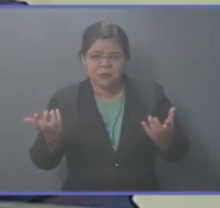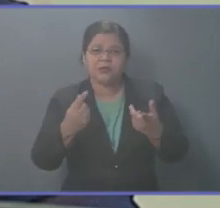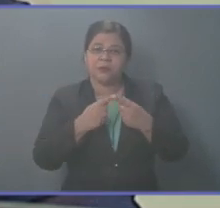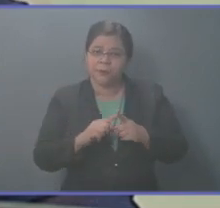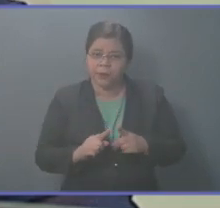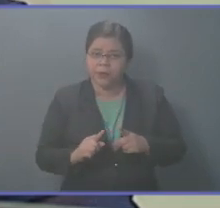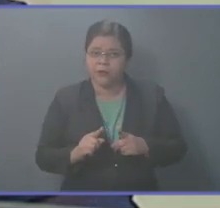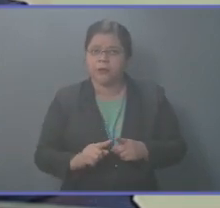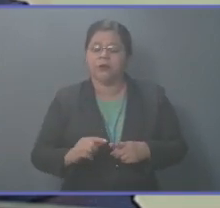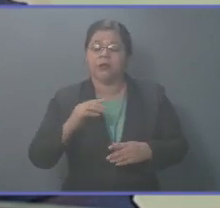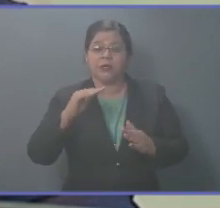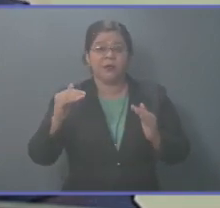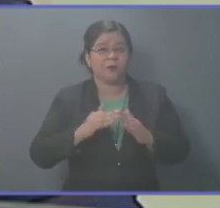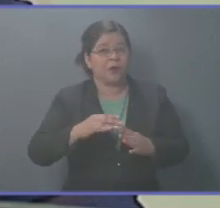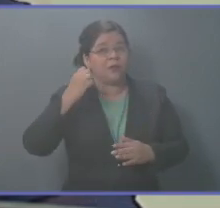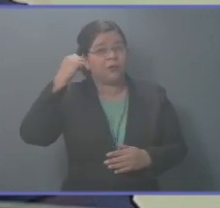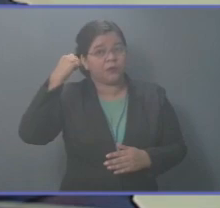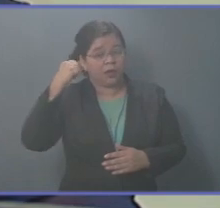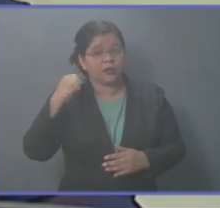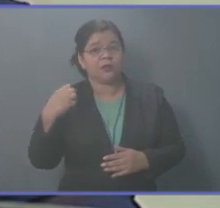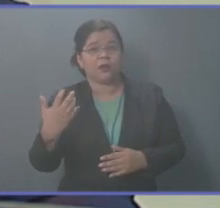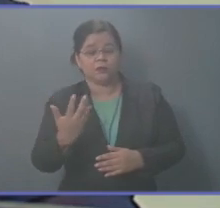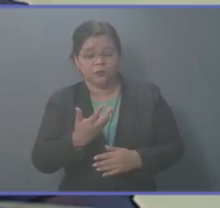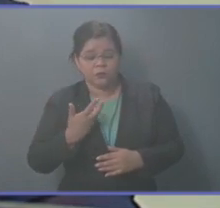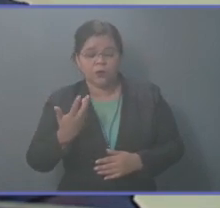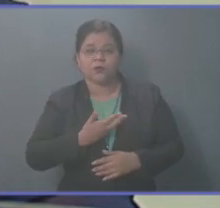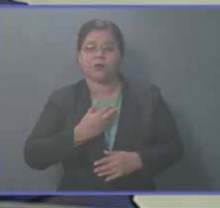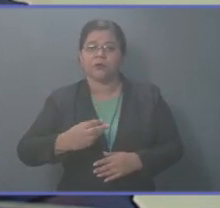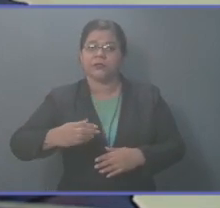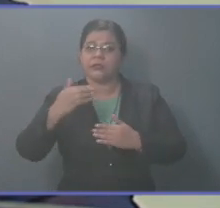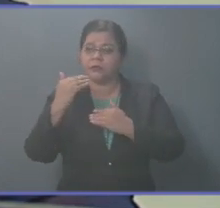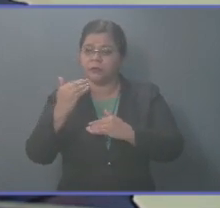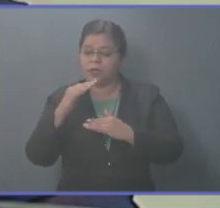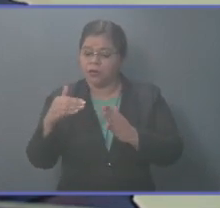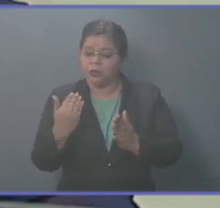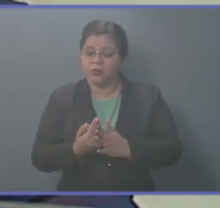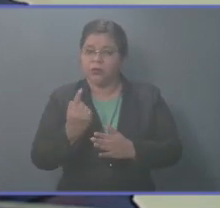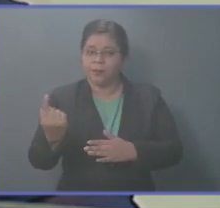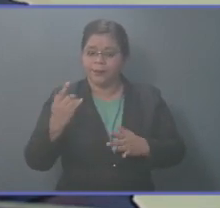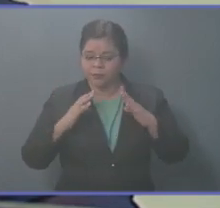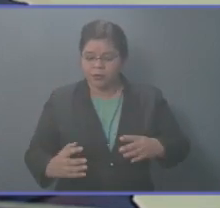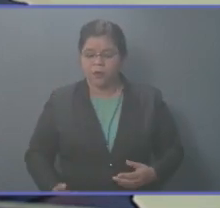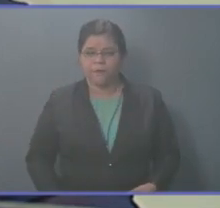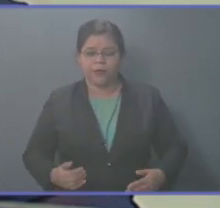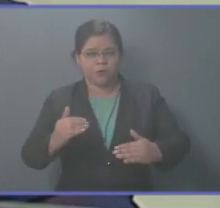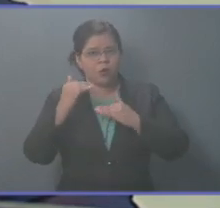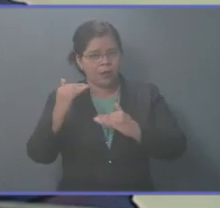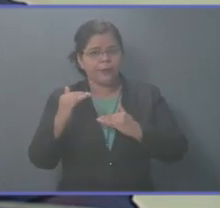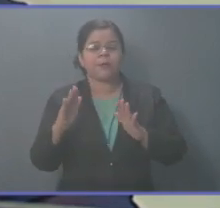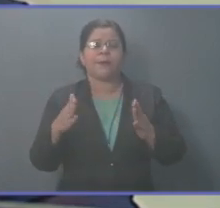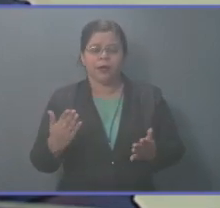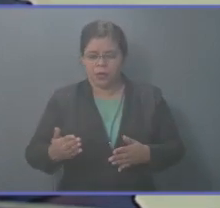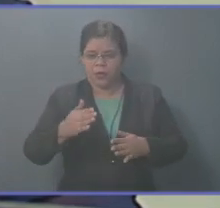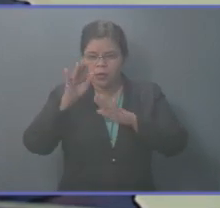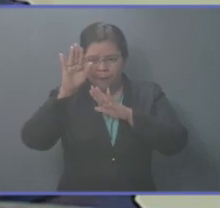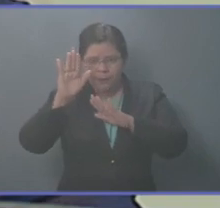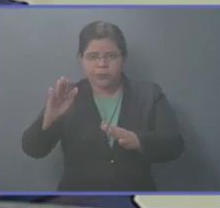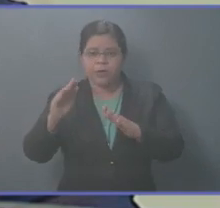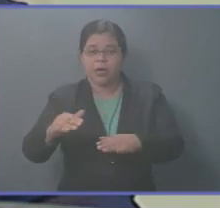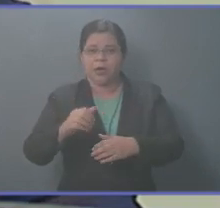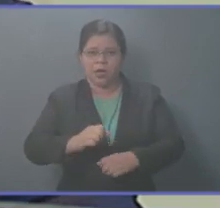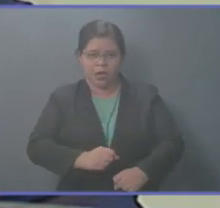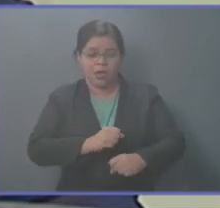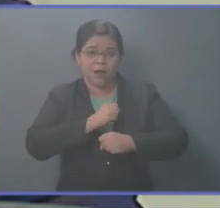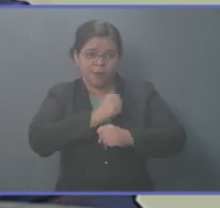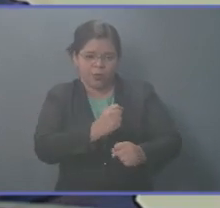resulta indispensable la autolimitación de los gobernantes para que funcione la separación de poderes, lo cual